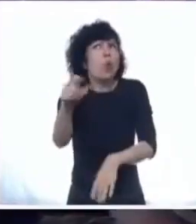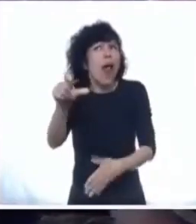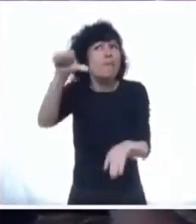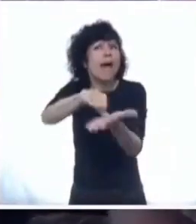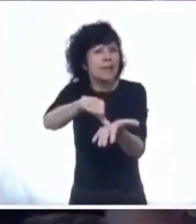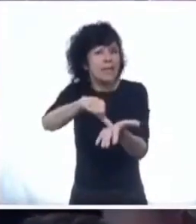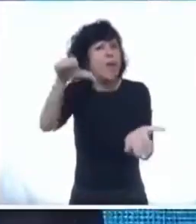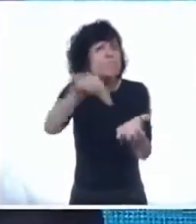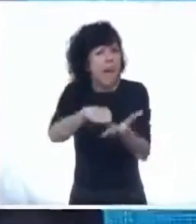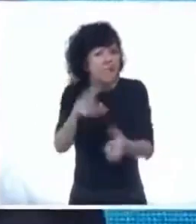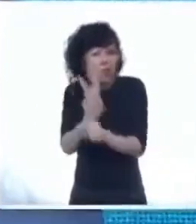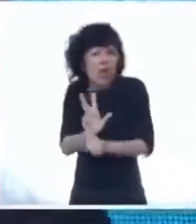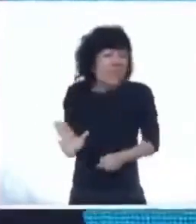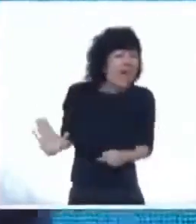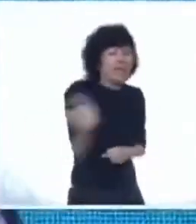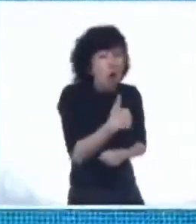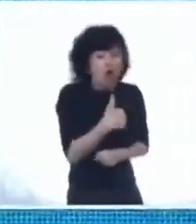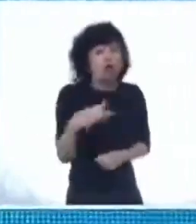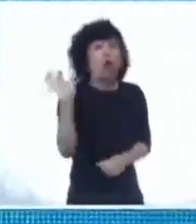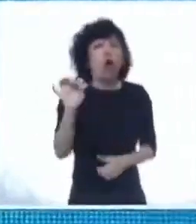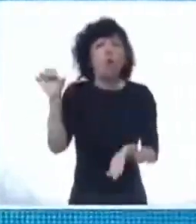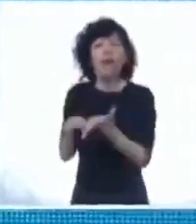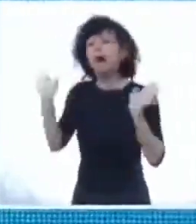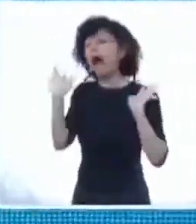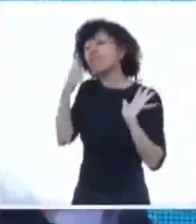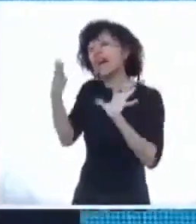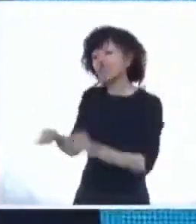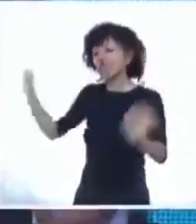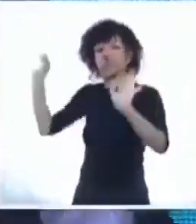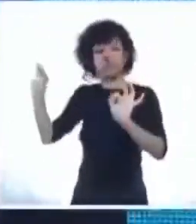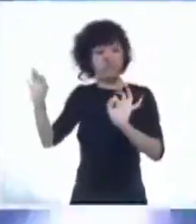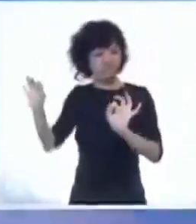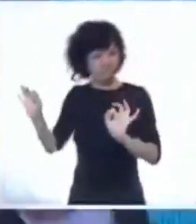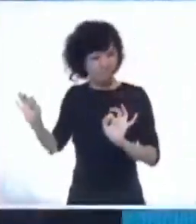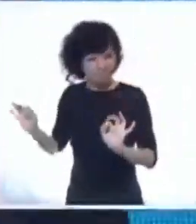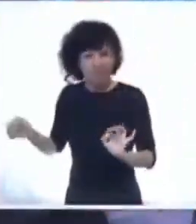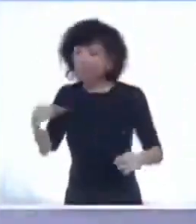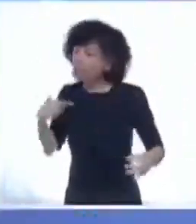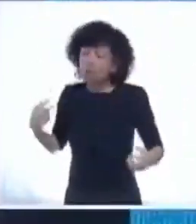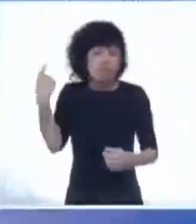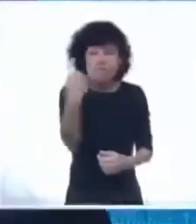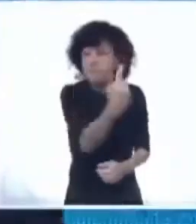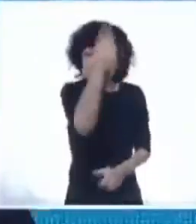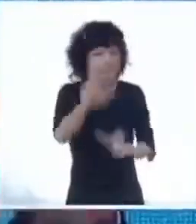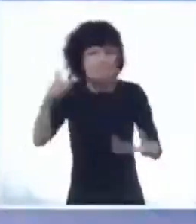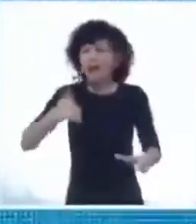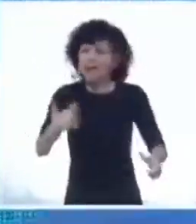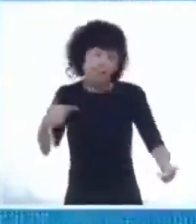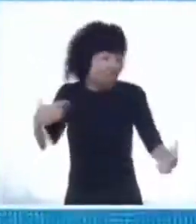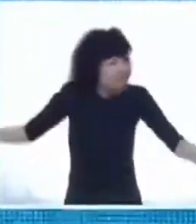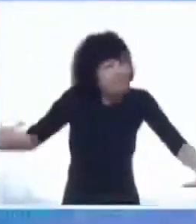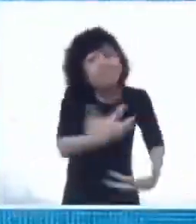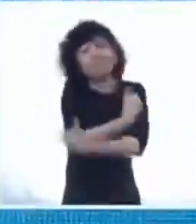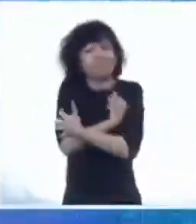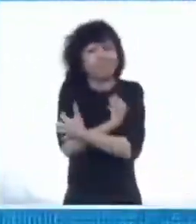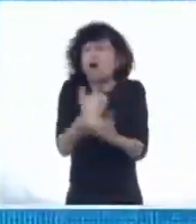el país del sálvese quien pueda. Voy a abrazar a cada argentino y a cada argentina. No importa